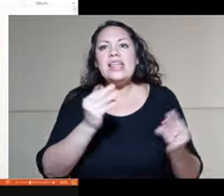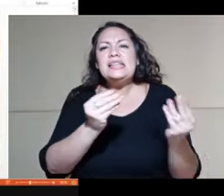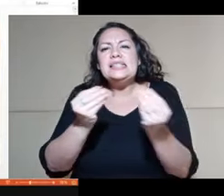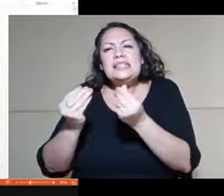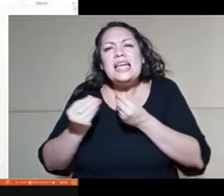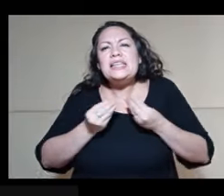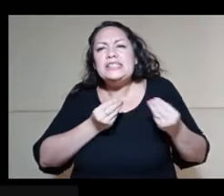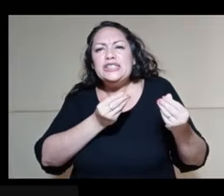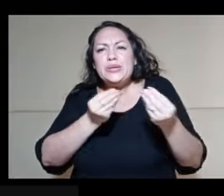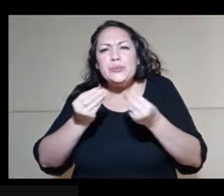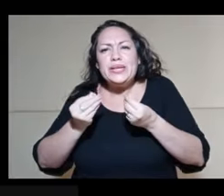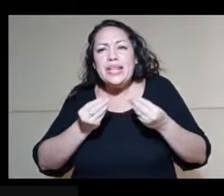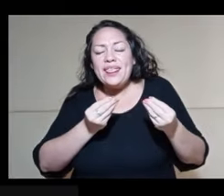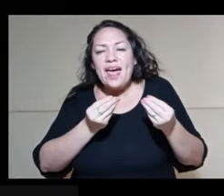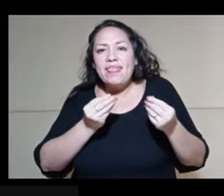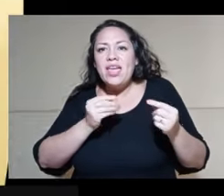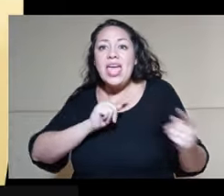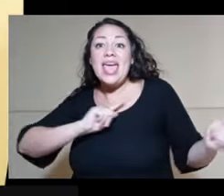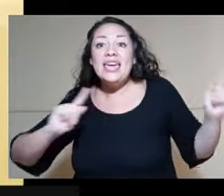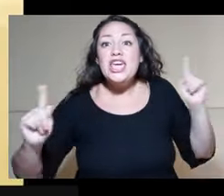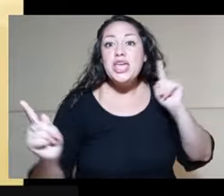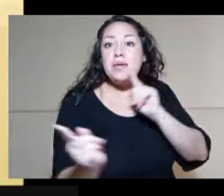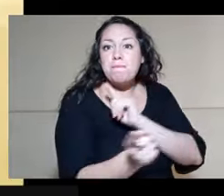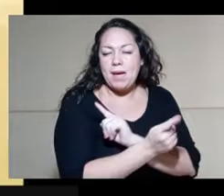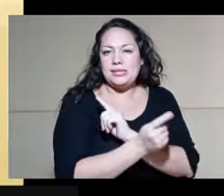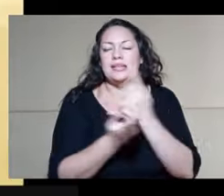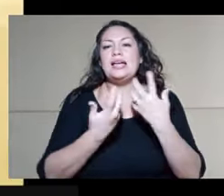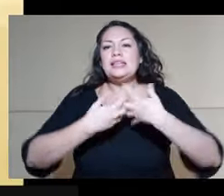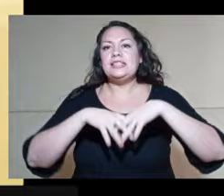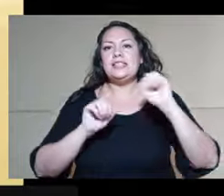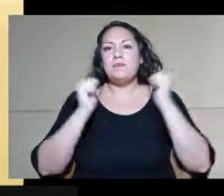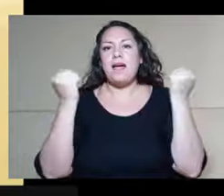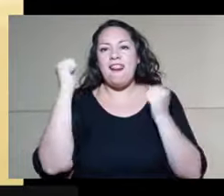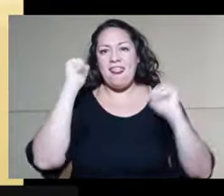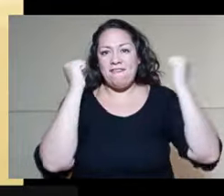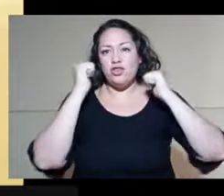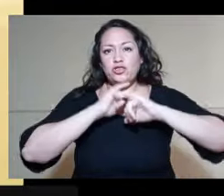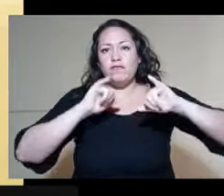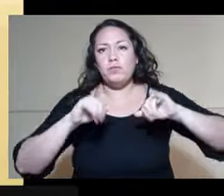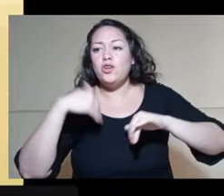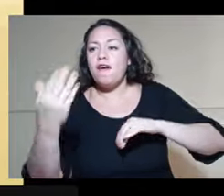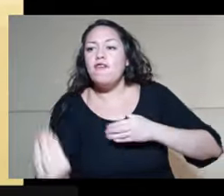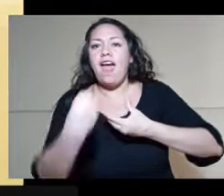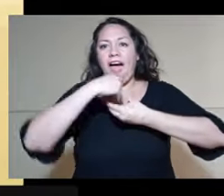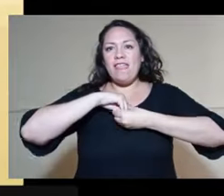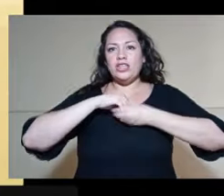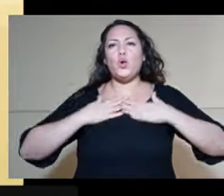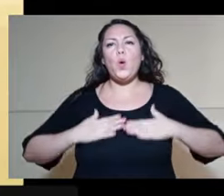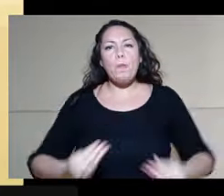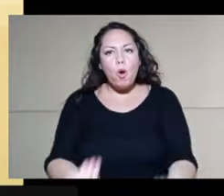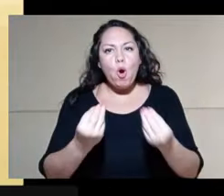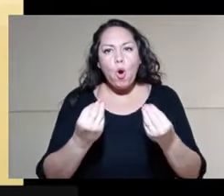decir, cuando el sistema nervioso recibe información de la afuera, de todo lo que viene de la periferia. Puede